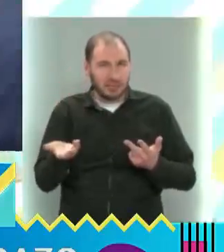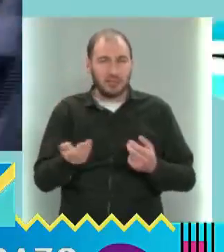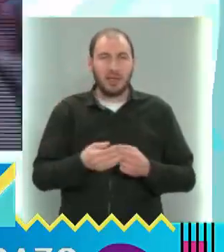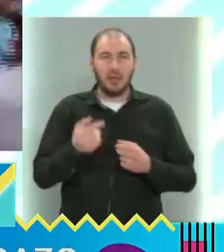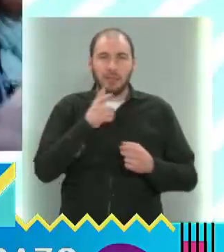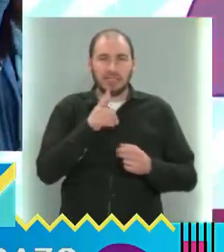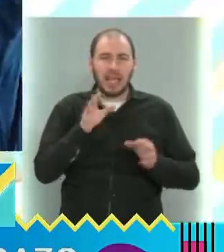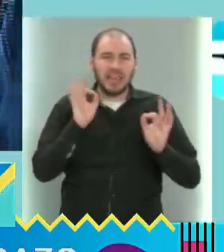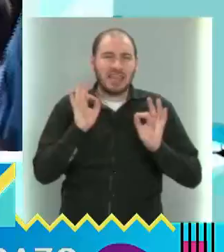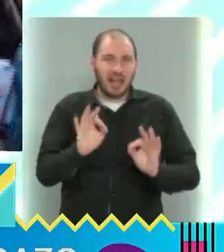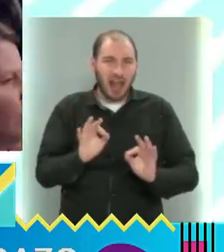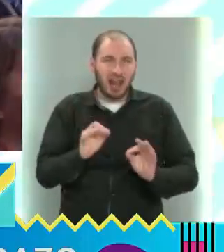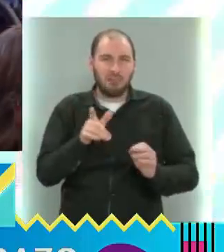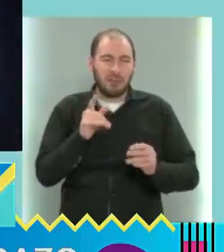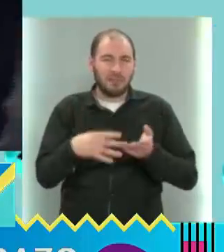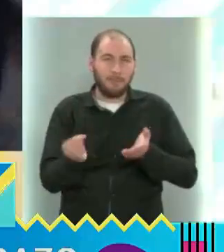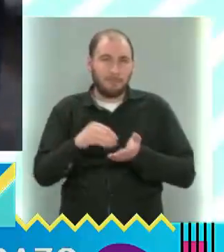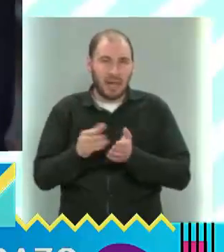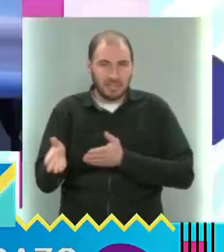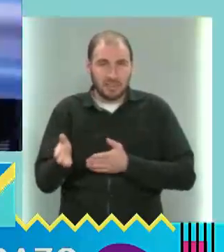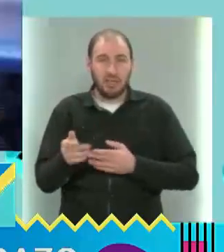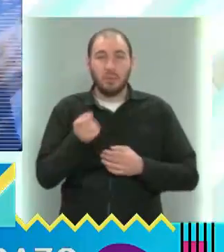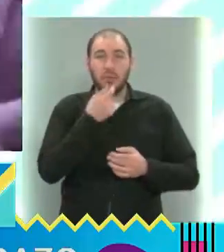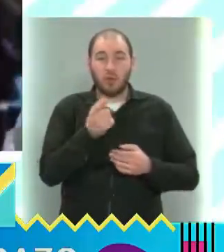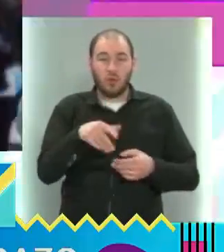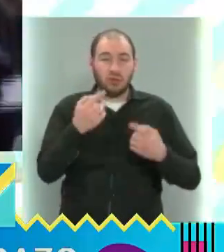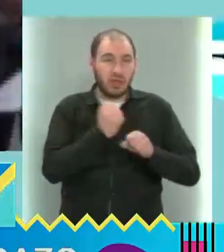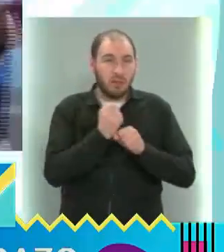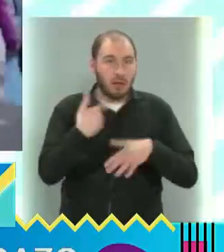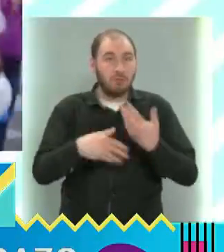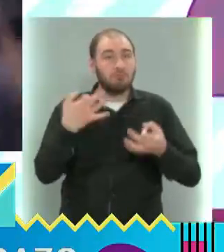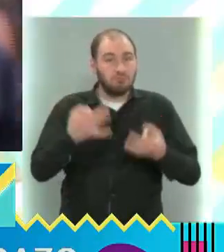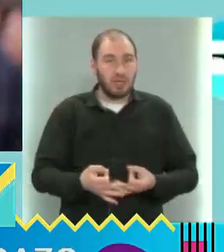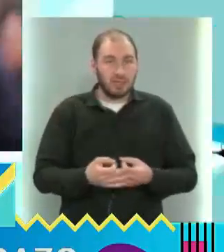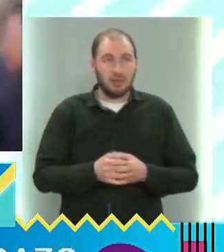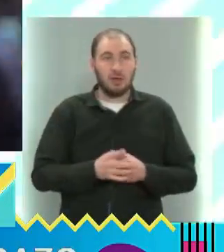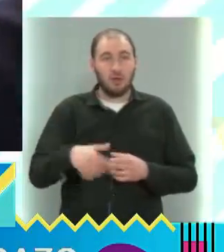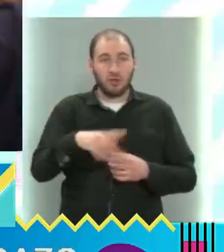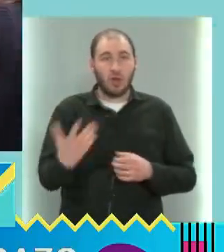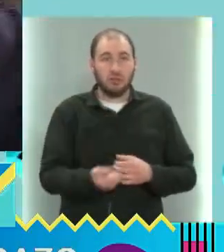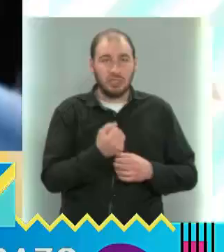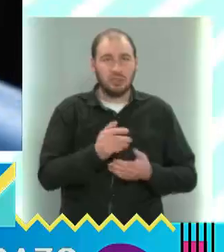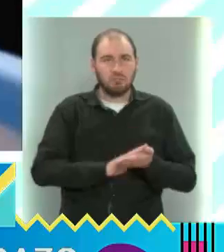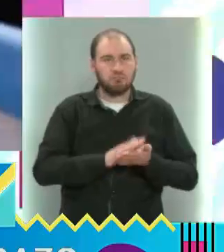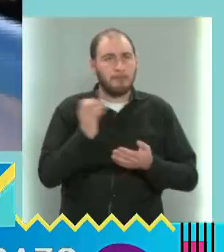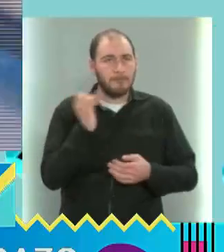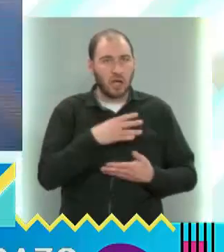que la integralidad va por ahí. Si nosotros hacemos bien este trabajo, evidentemente vamos a conseguir un mejor